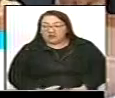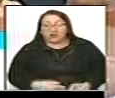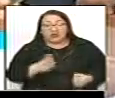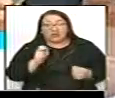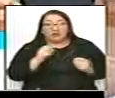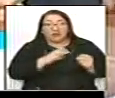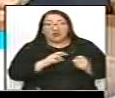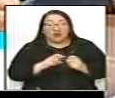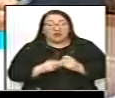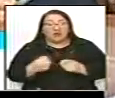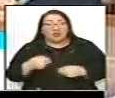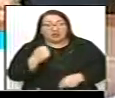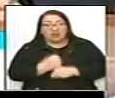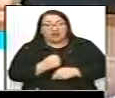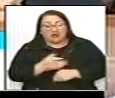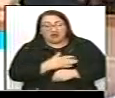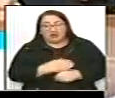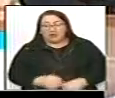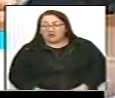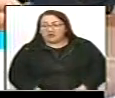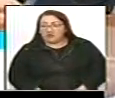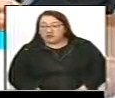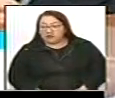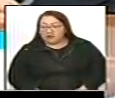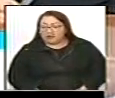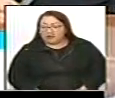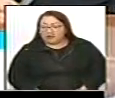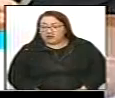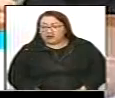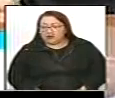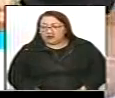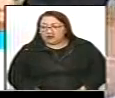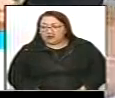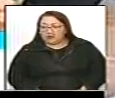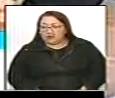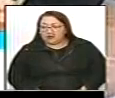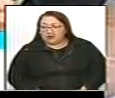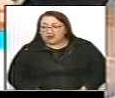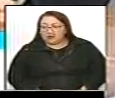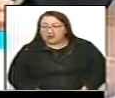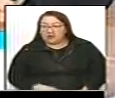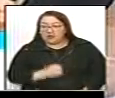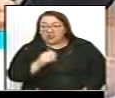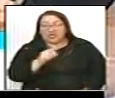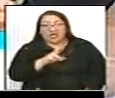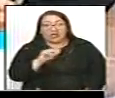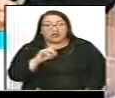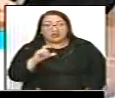trabajos en el sector 27, que es la zona de Carrizales.